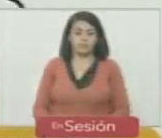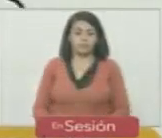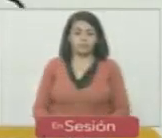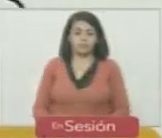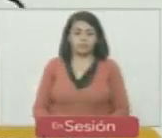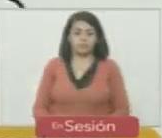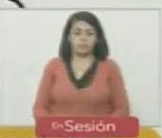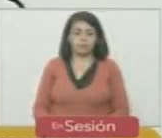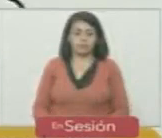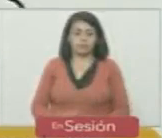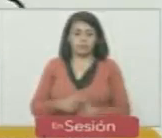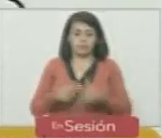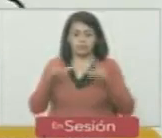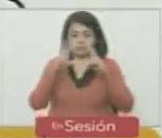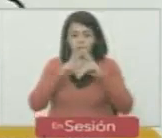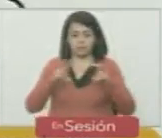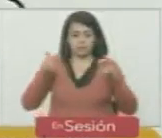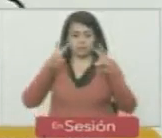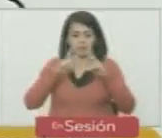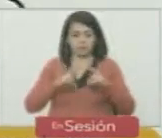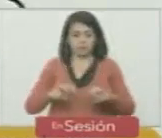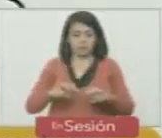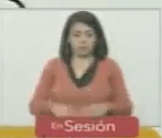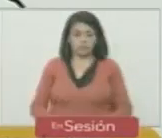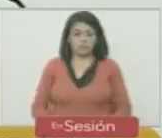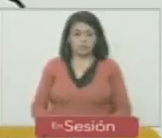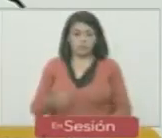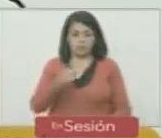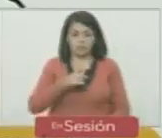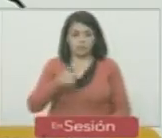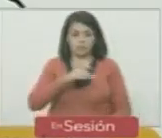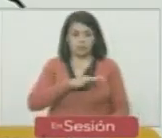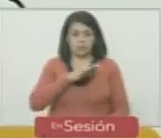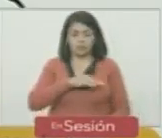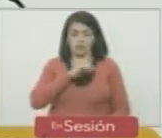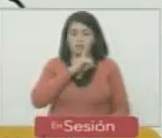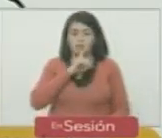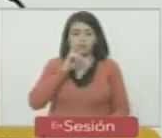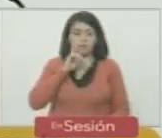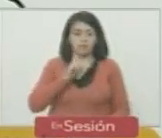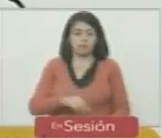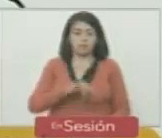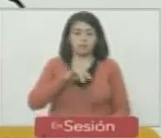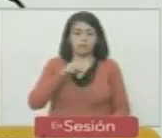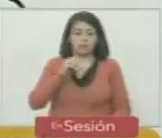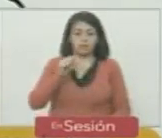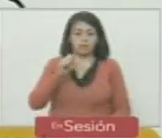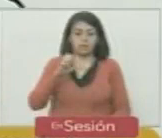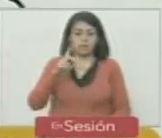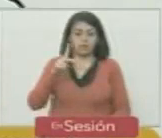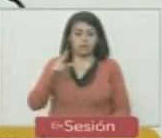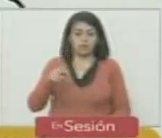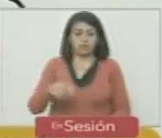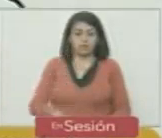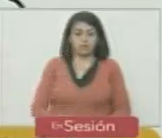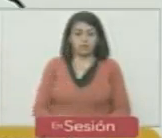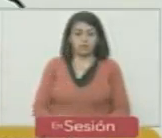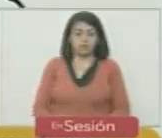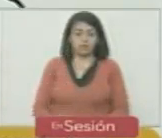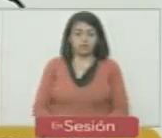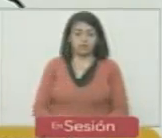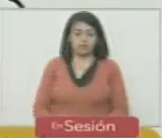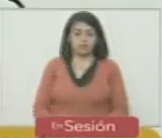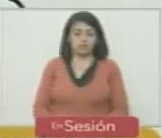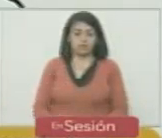la siguiente hipótesis. Buscan a un señor de nombre Joseph Umir, quien